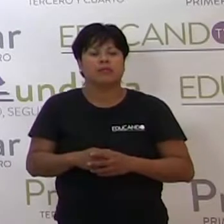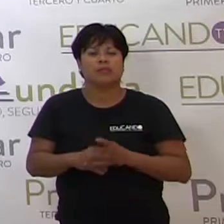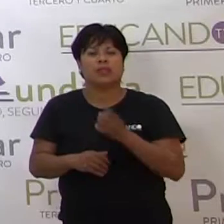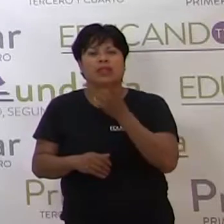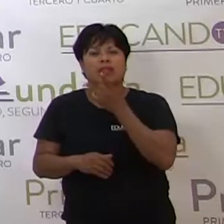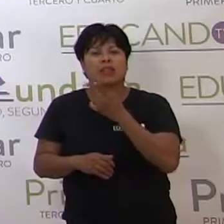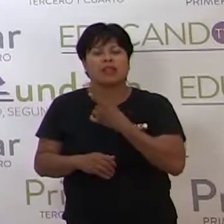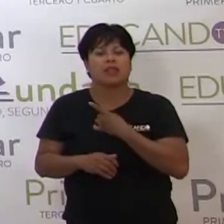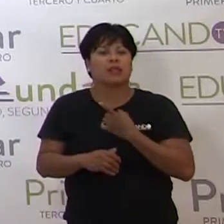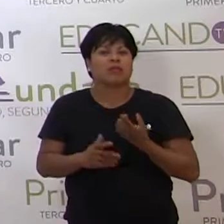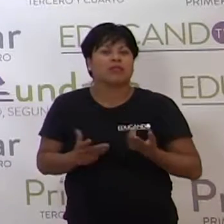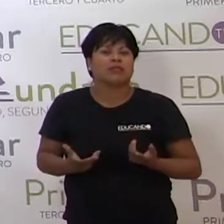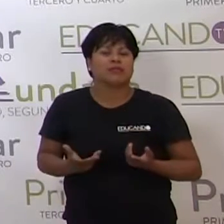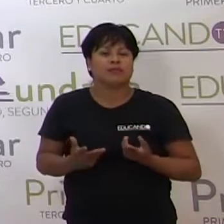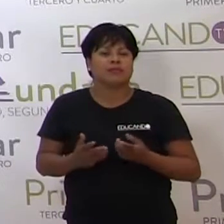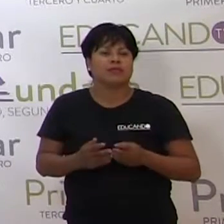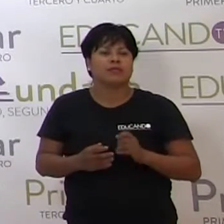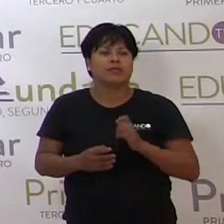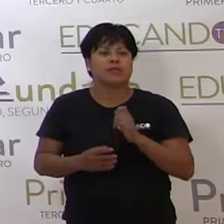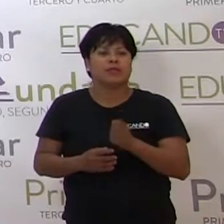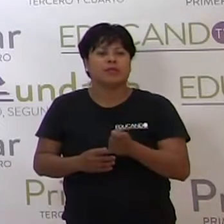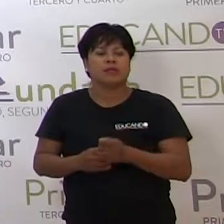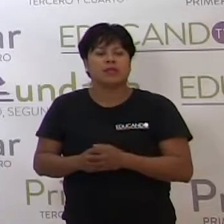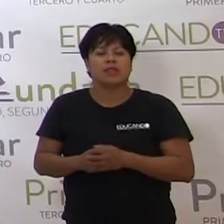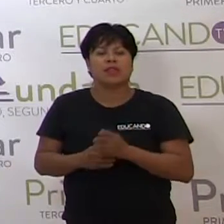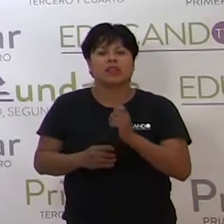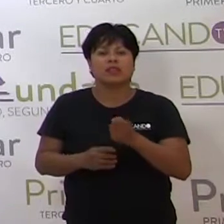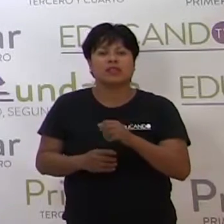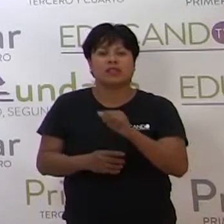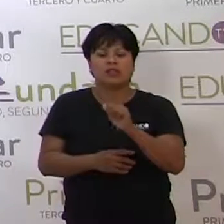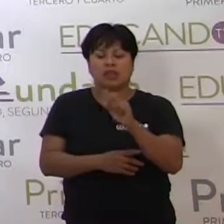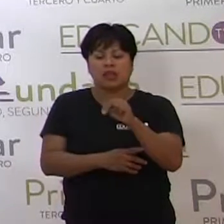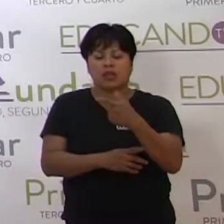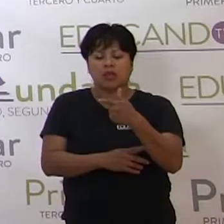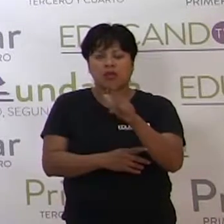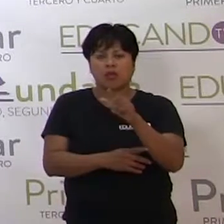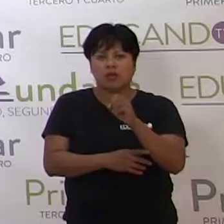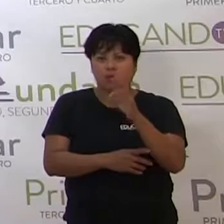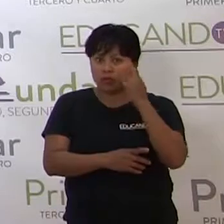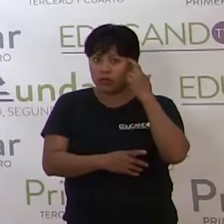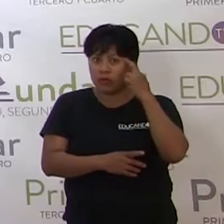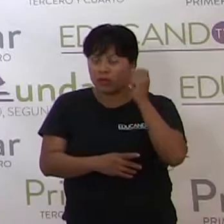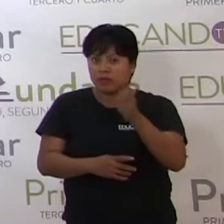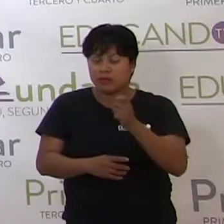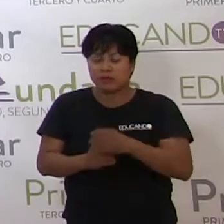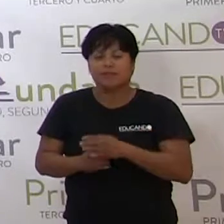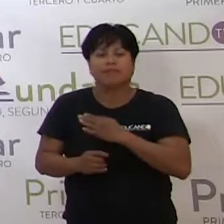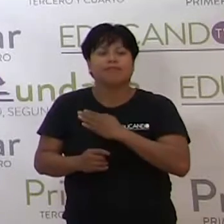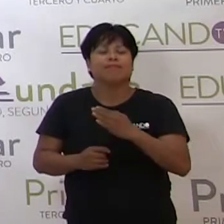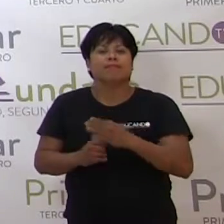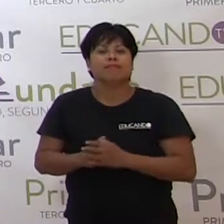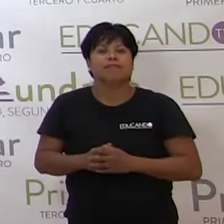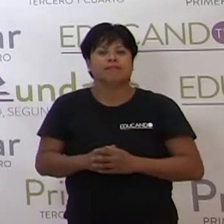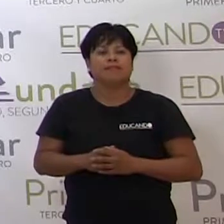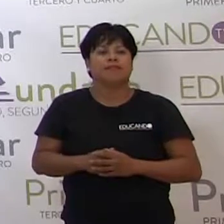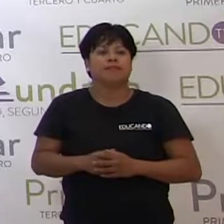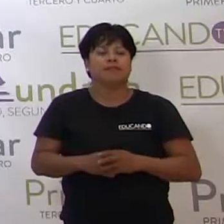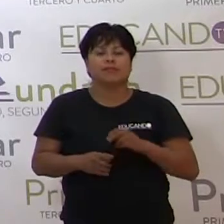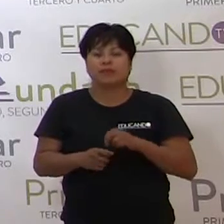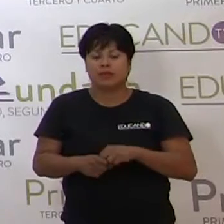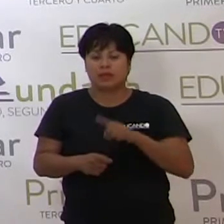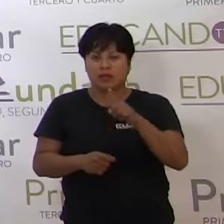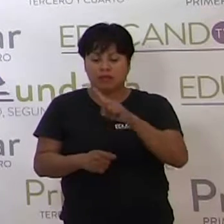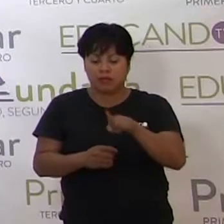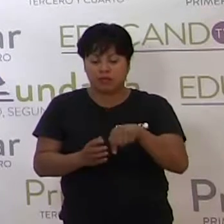digamos que es un ángulo. ¿Te acuerdas qué es un ángulo? Bueno, en un